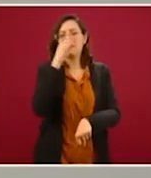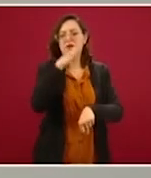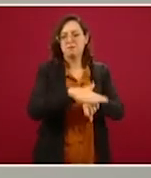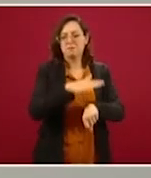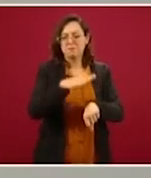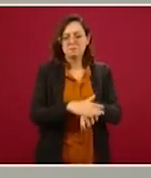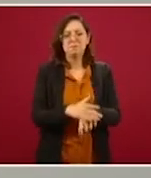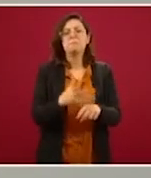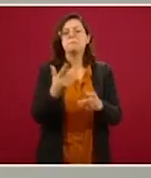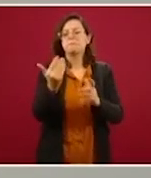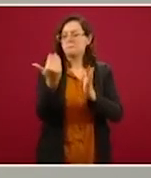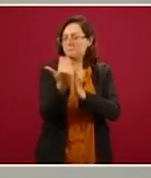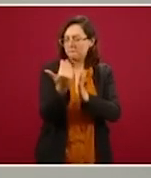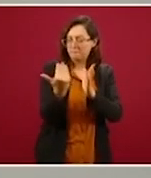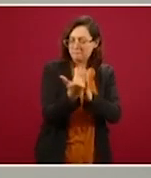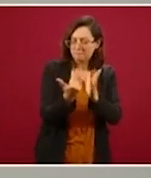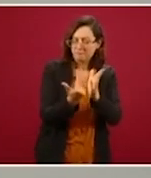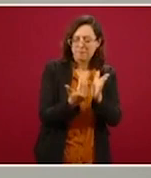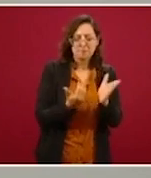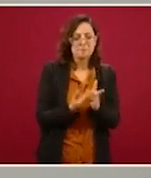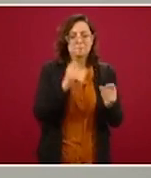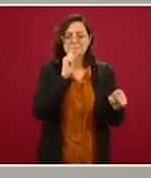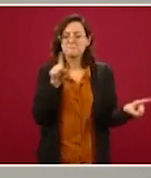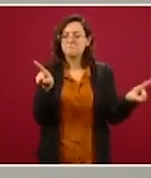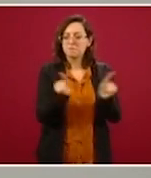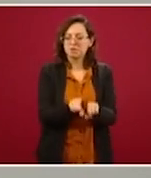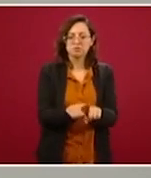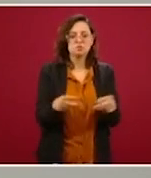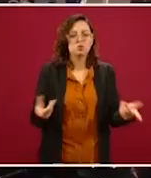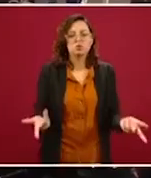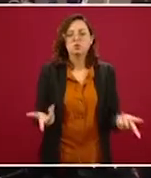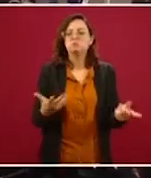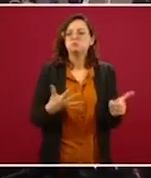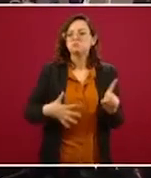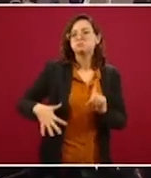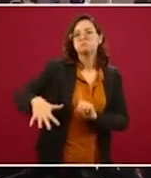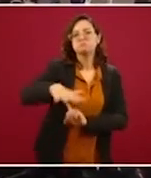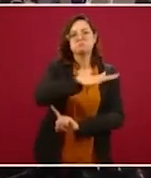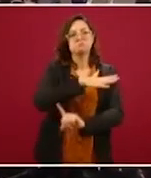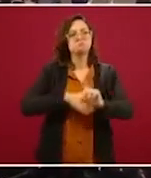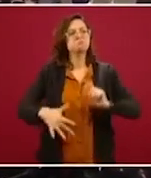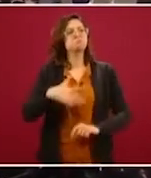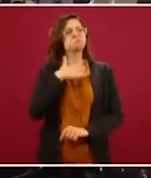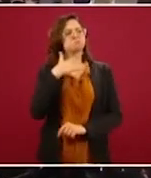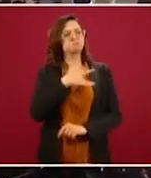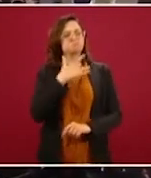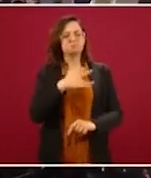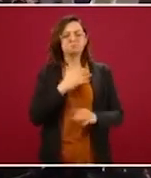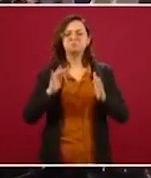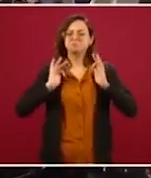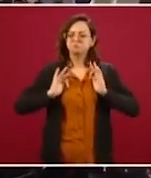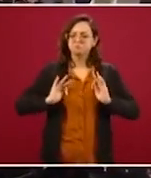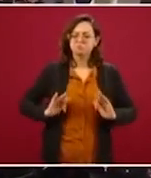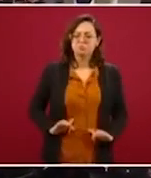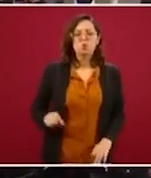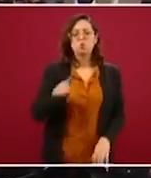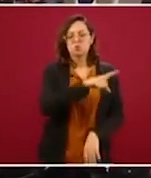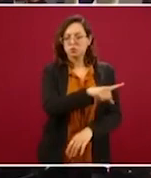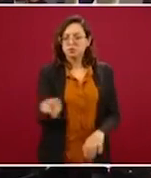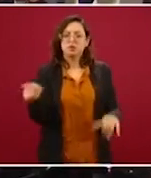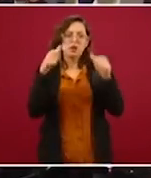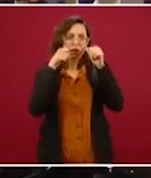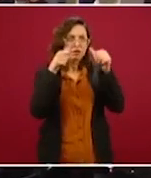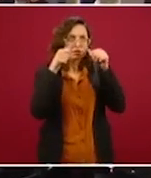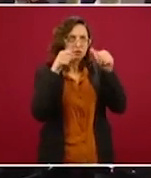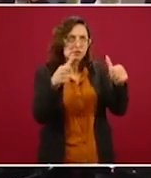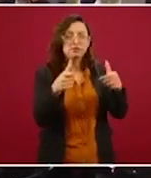comparten protocolos y los vamos a seguir con ellos. Este es un panorama que me da gusto que ustedes estén atentos a ello y que lo